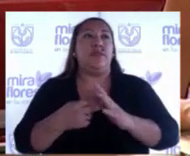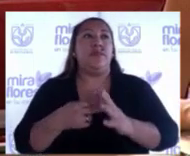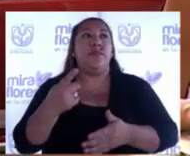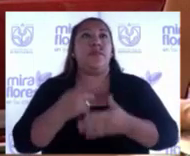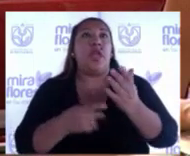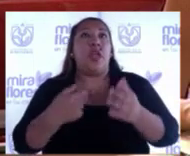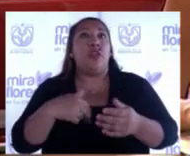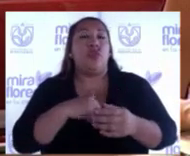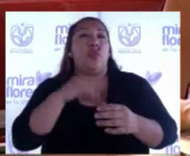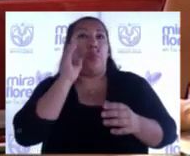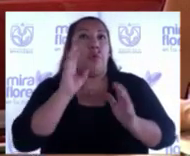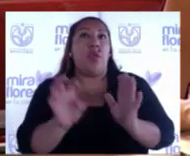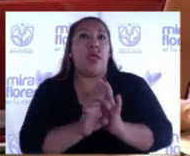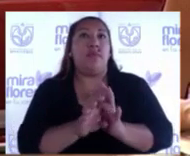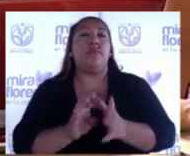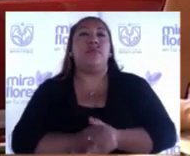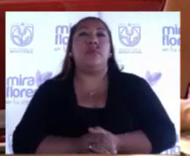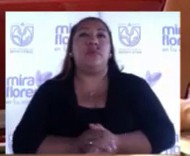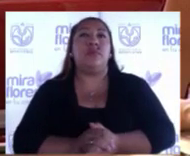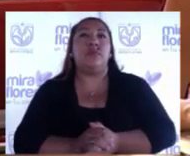que nosotros, por ejemplo,